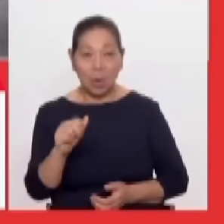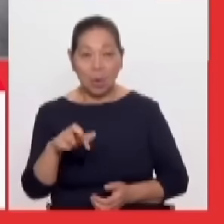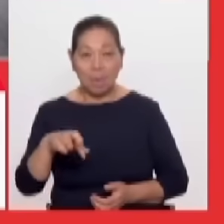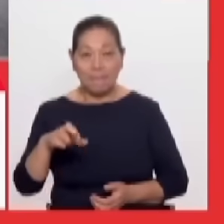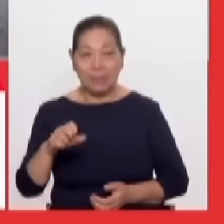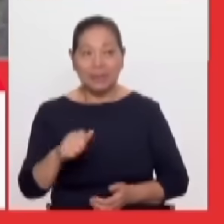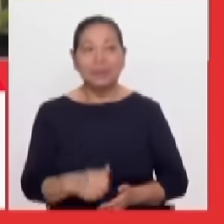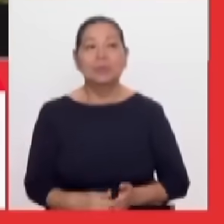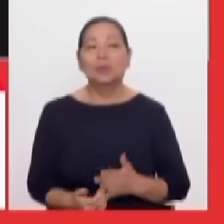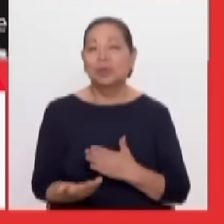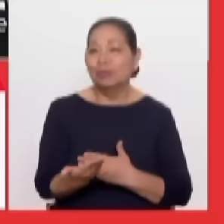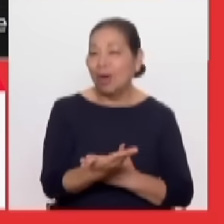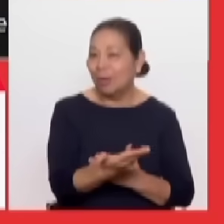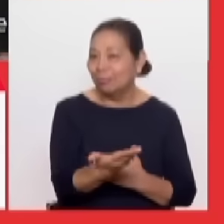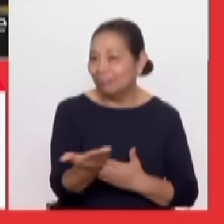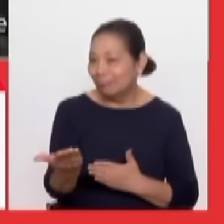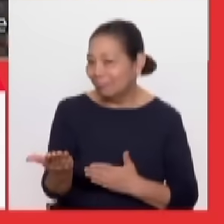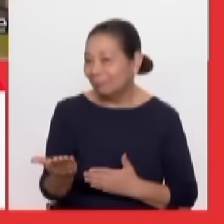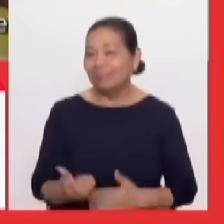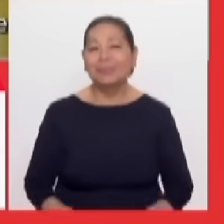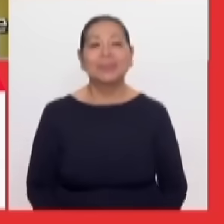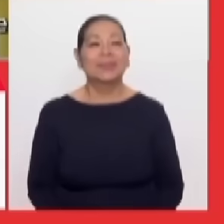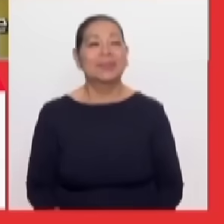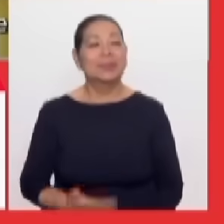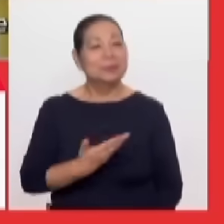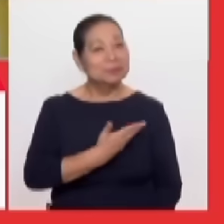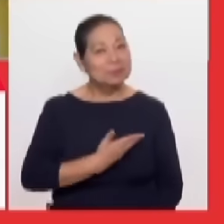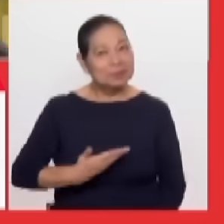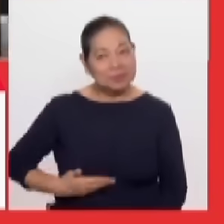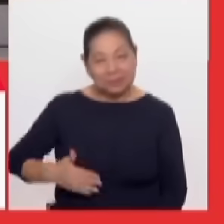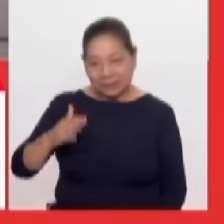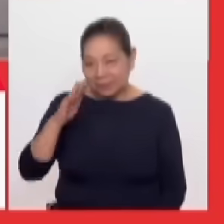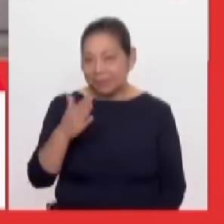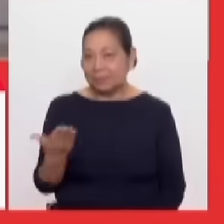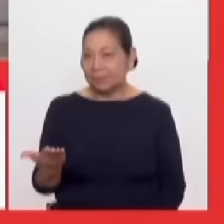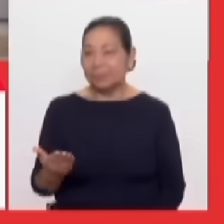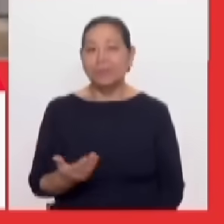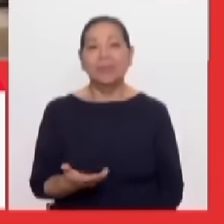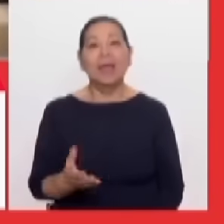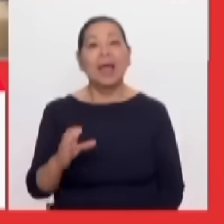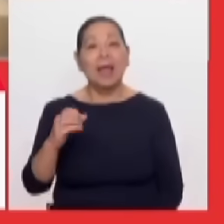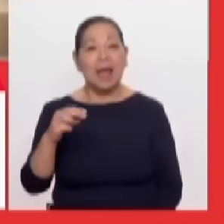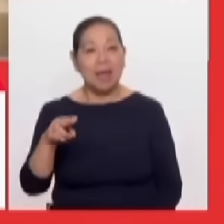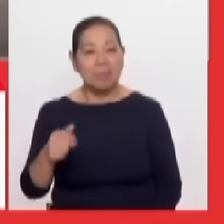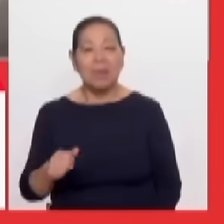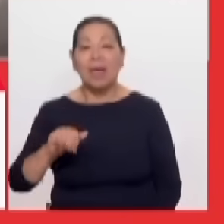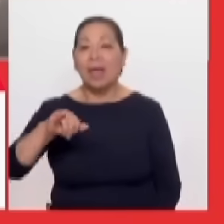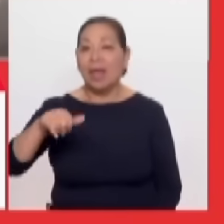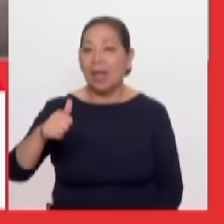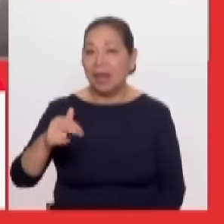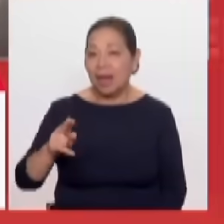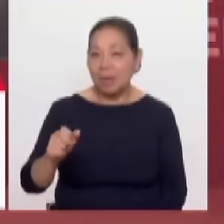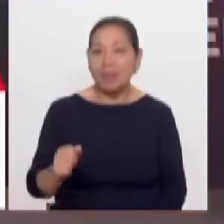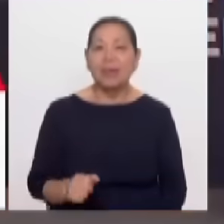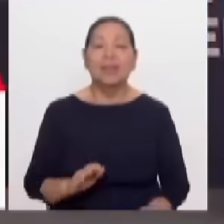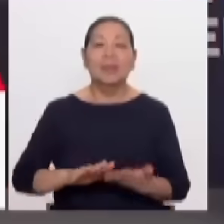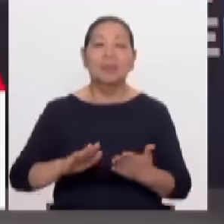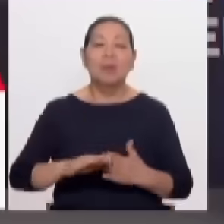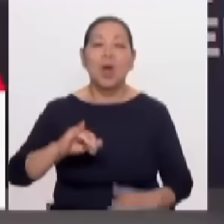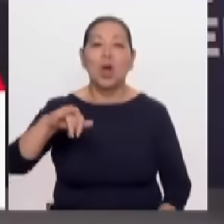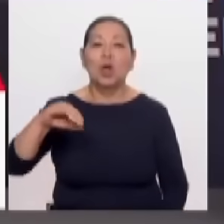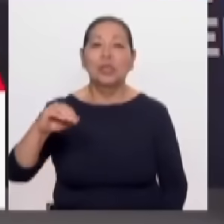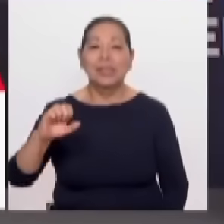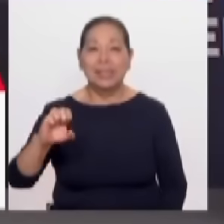Muy buenos días a todas y a todos, señora presidenta, estimada Carmen, José.